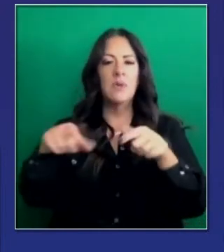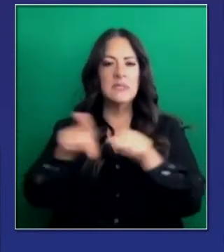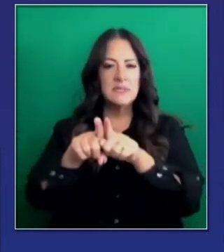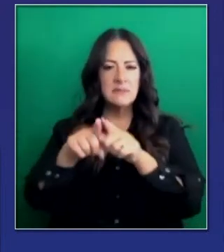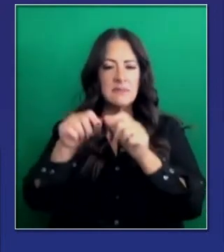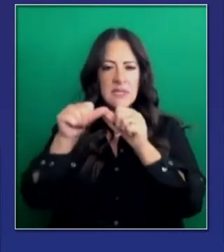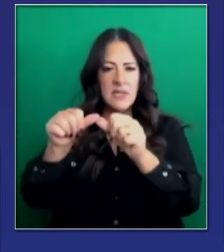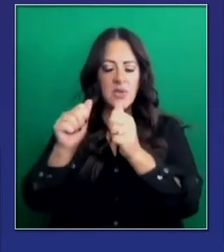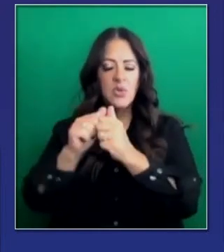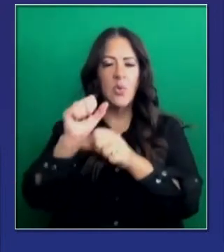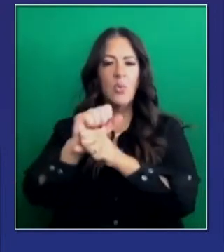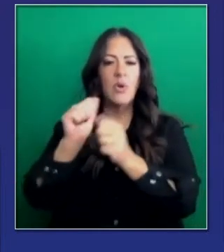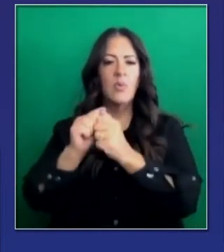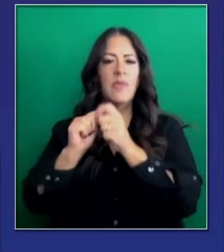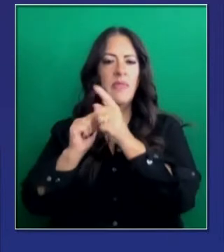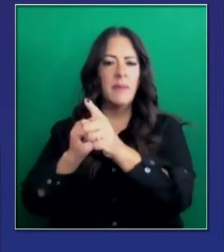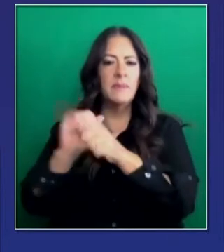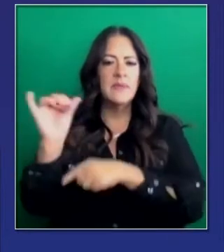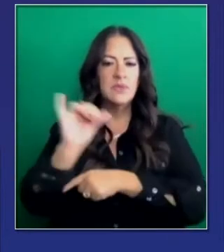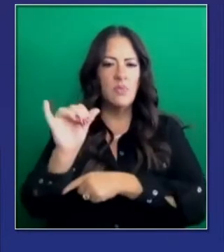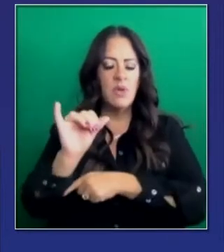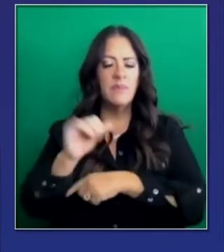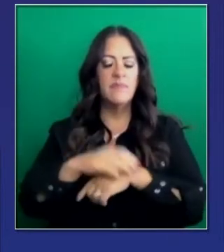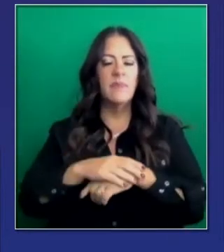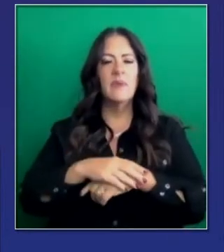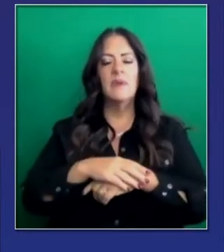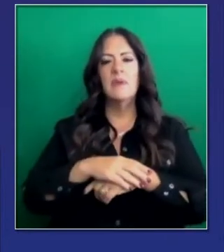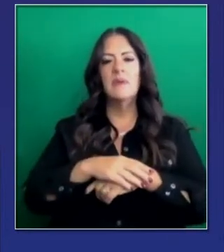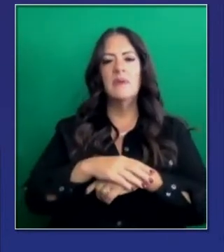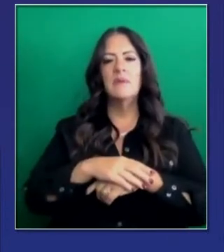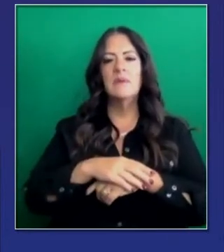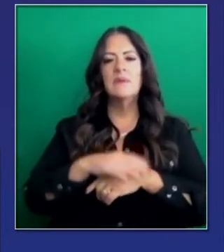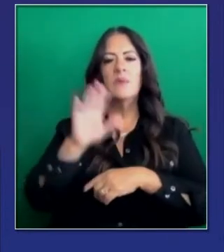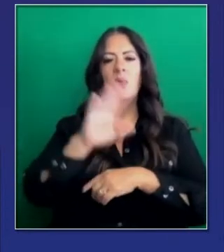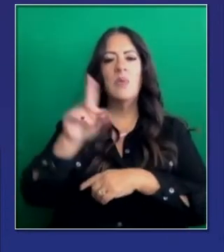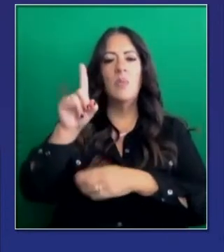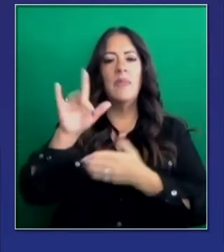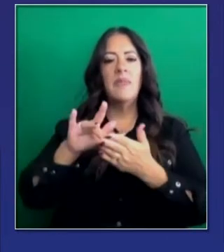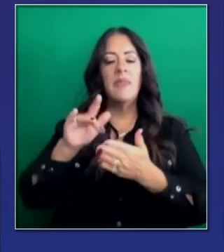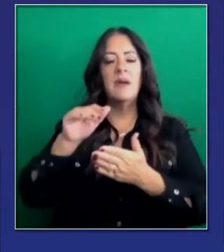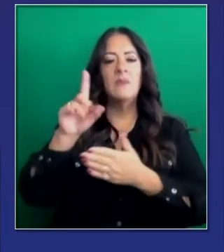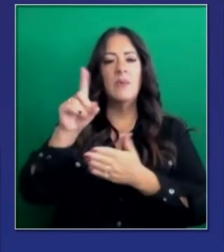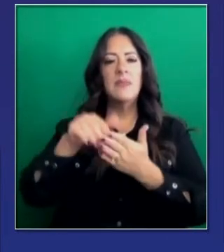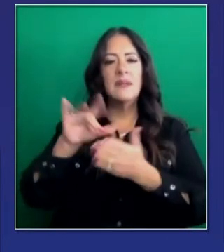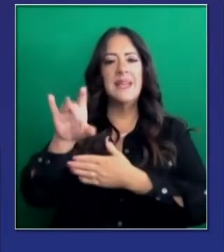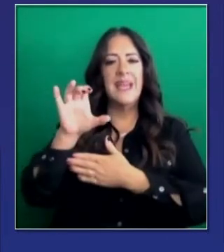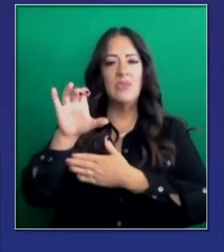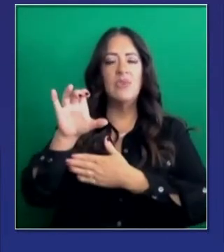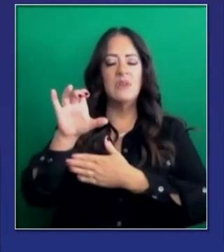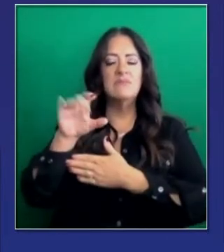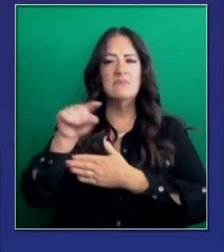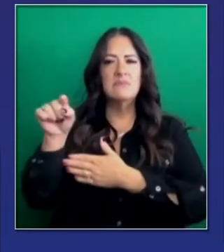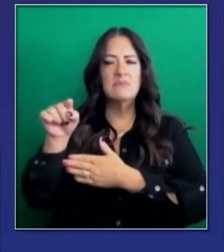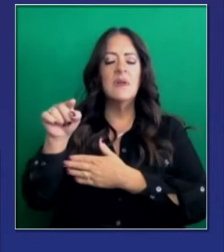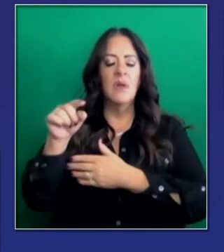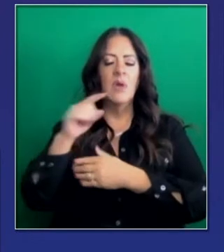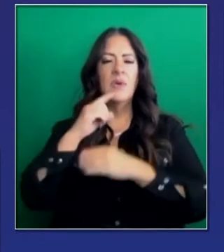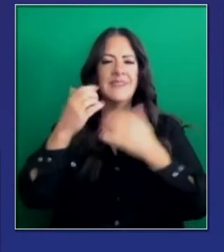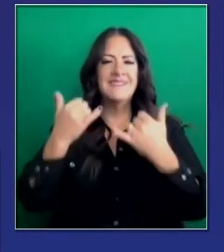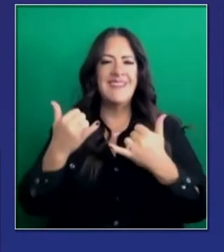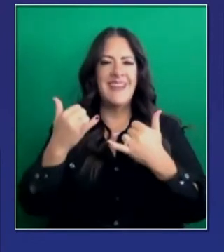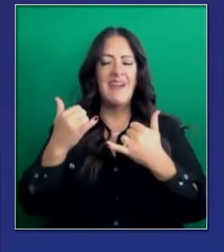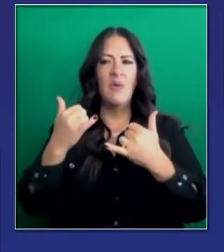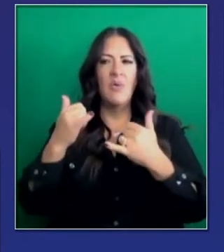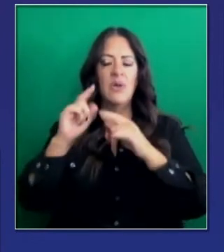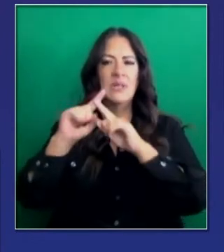entonces mil 878 nuevos profesionales desplegados a través del estado de california un